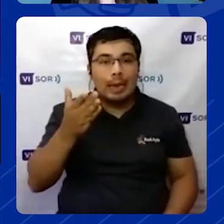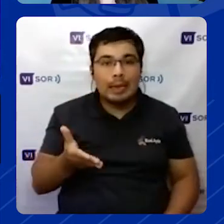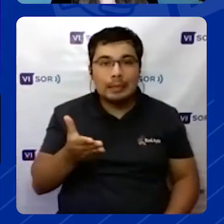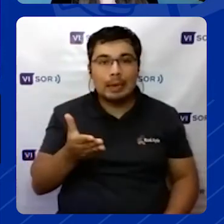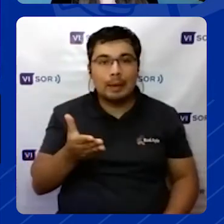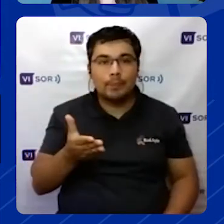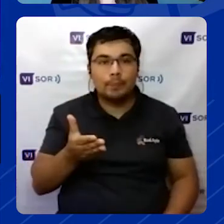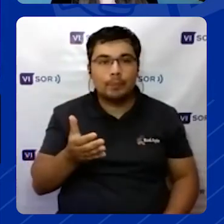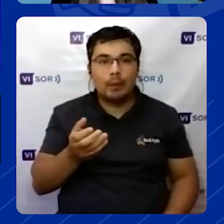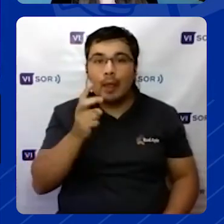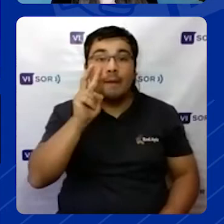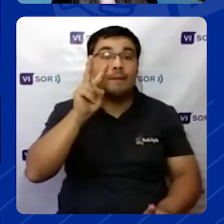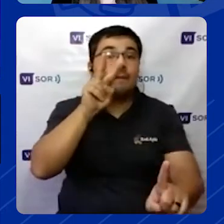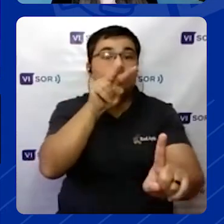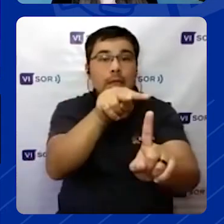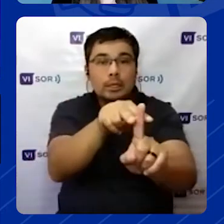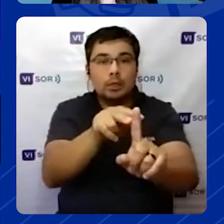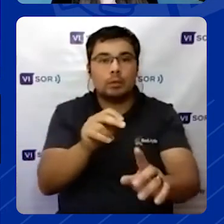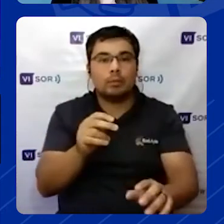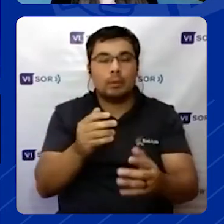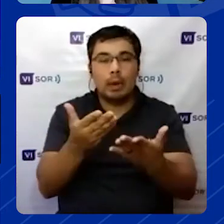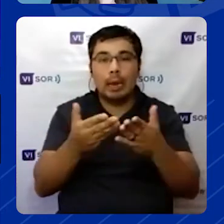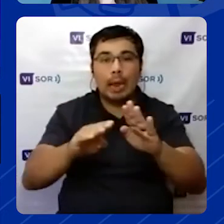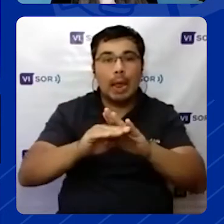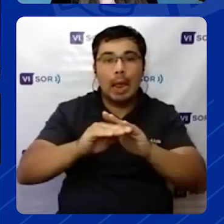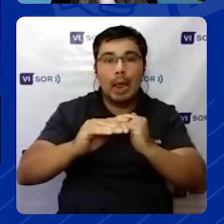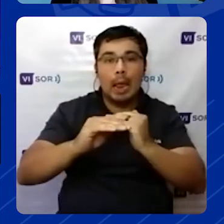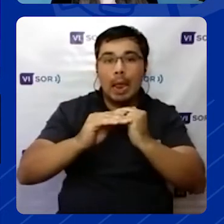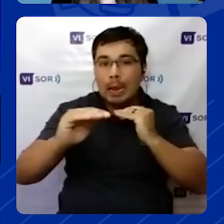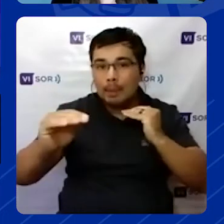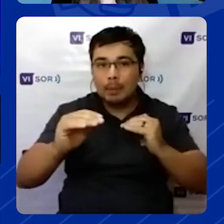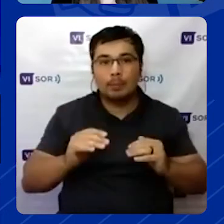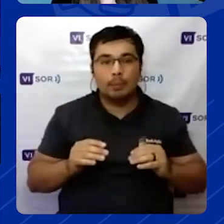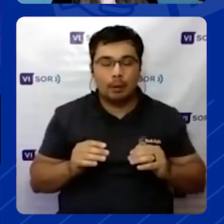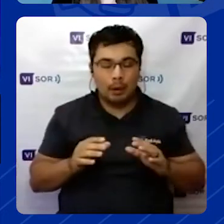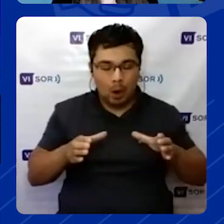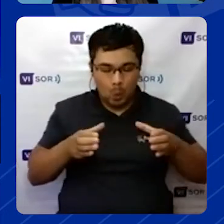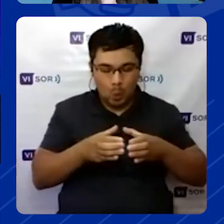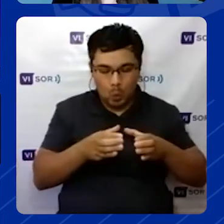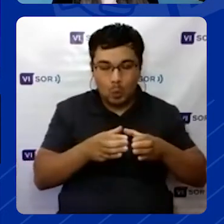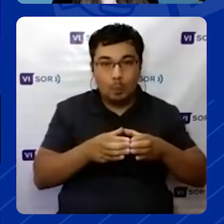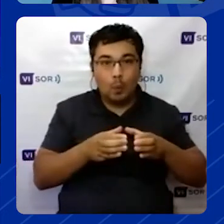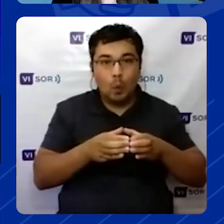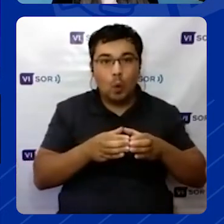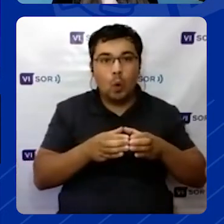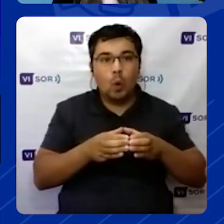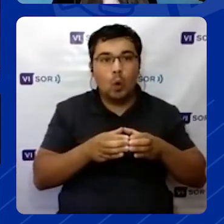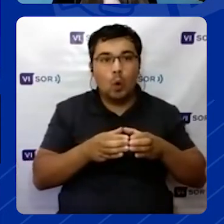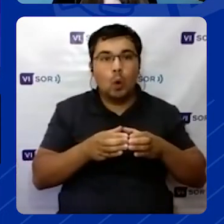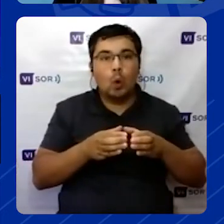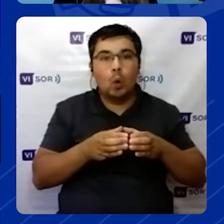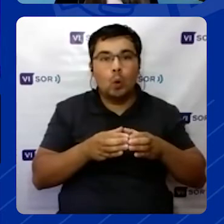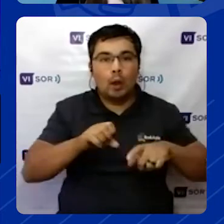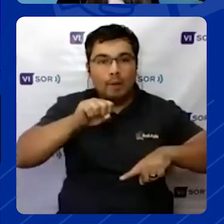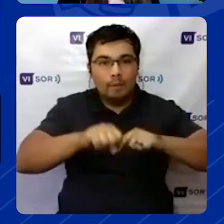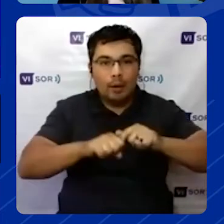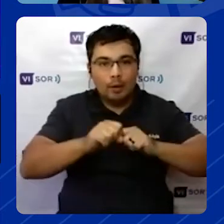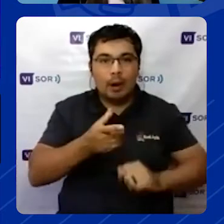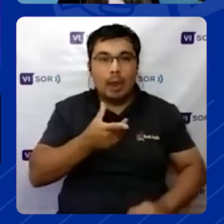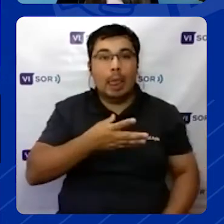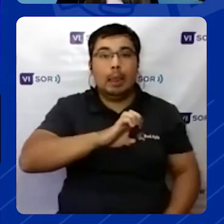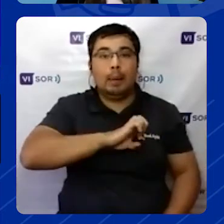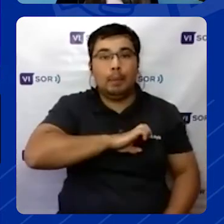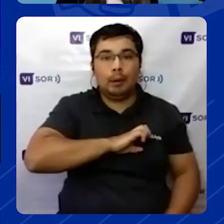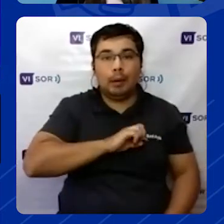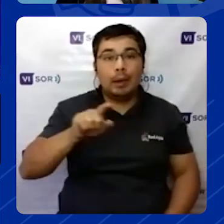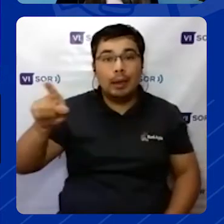no va a ser la misma de los que van a tener el grupo de validadores que tiene Oscar en España. El vocabulario es diferente, quizás hasta, o sea, armar